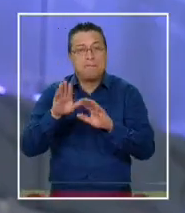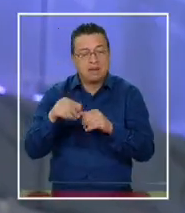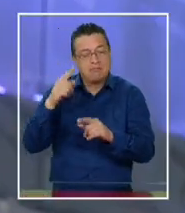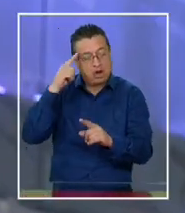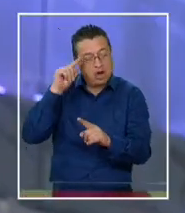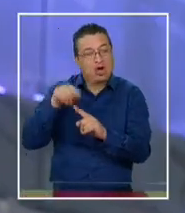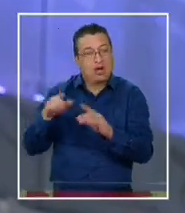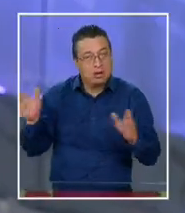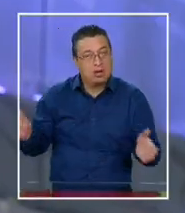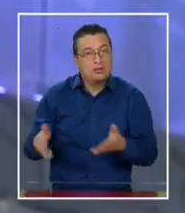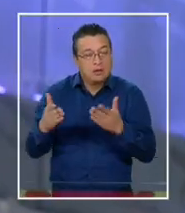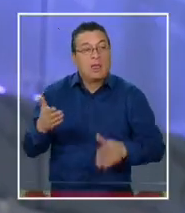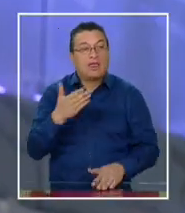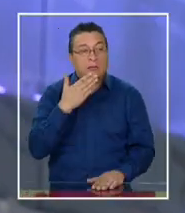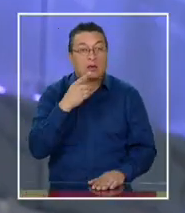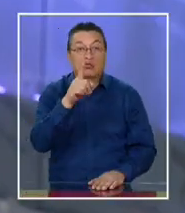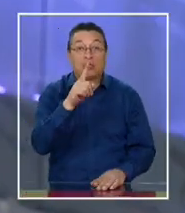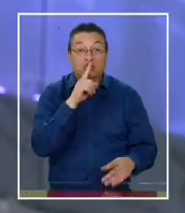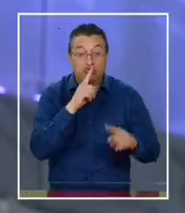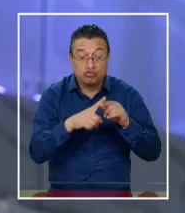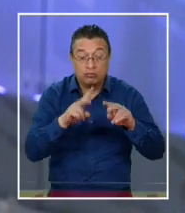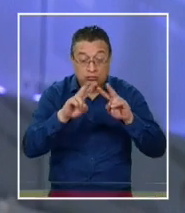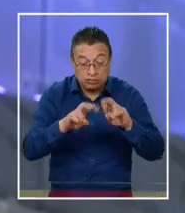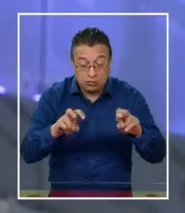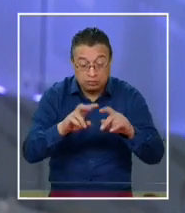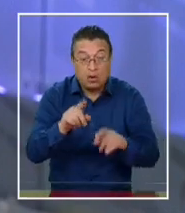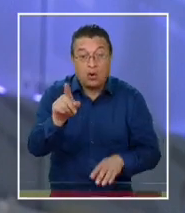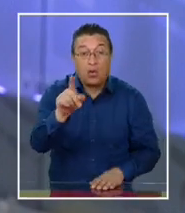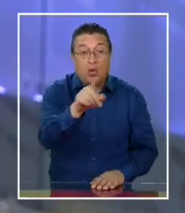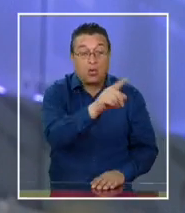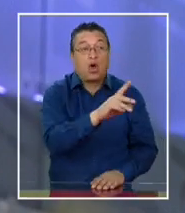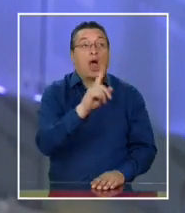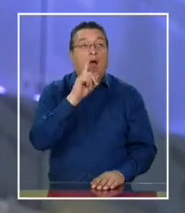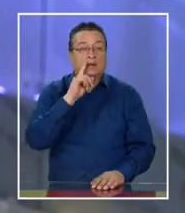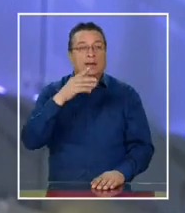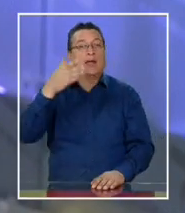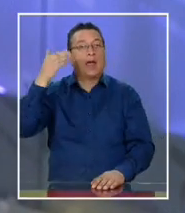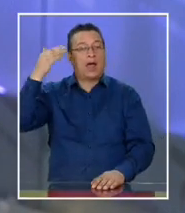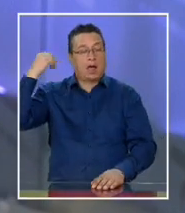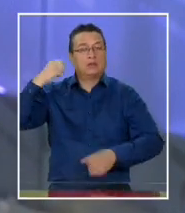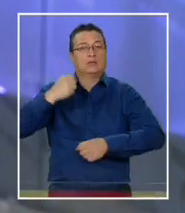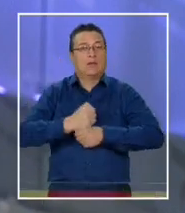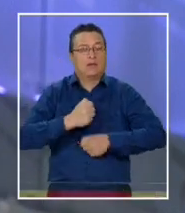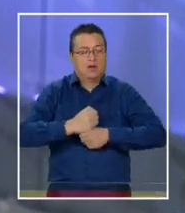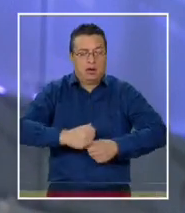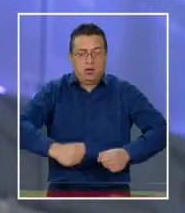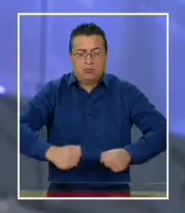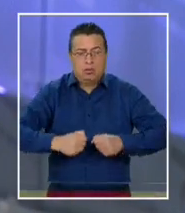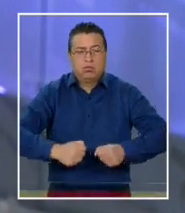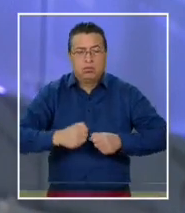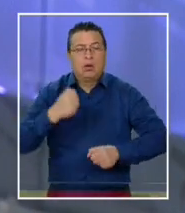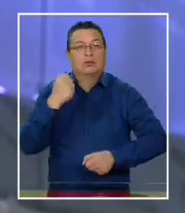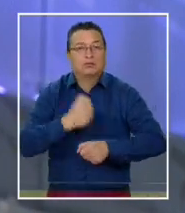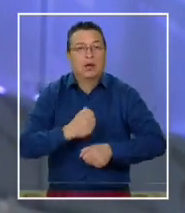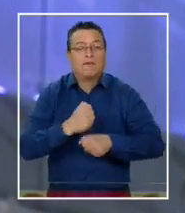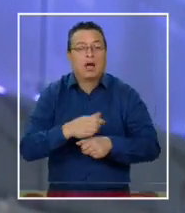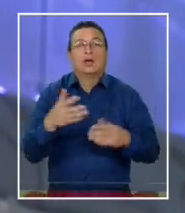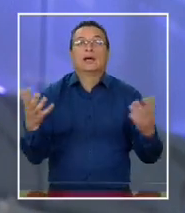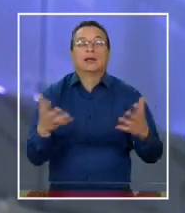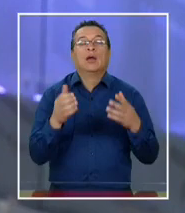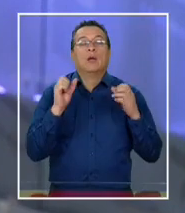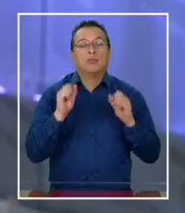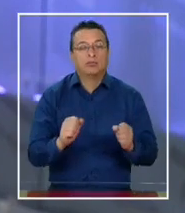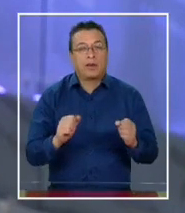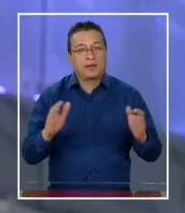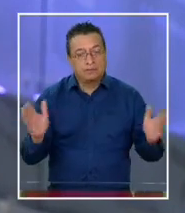mismos énfasis y ahí si ustedes revisan los nombres muchas personas que vienen con trayectorias muy sólidas hacerse cargo de tarea donde van a poder